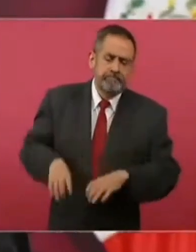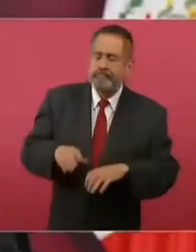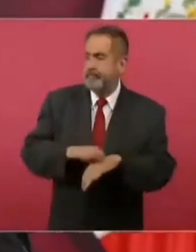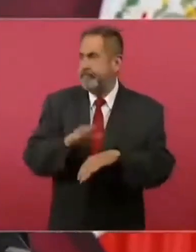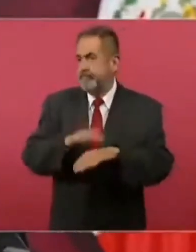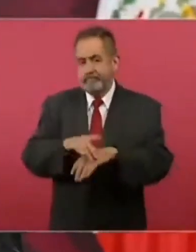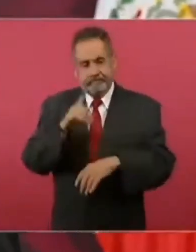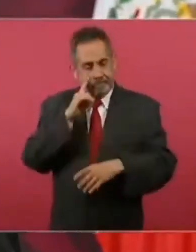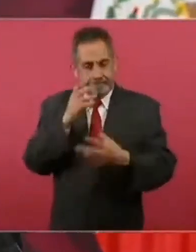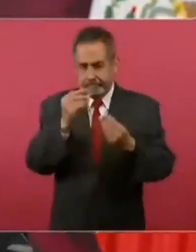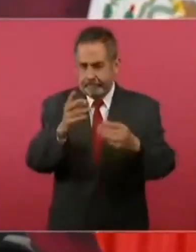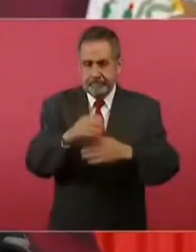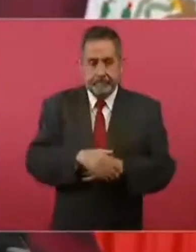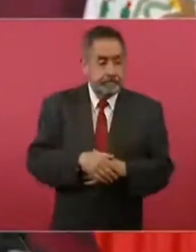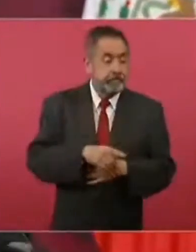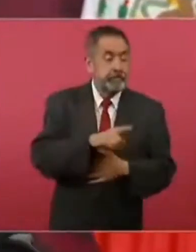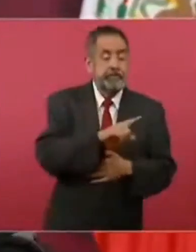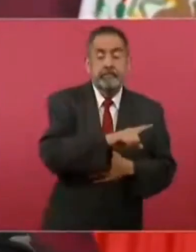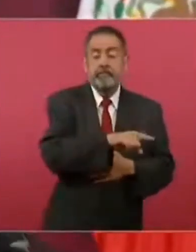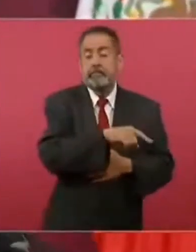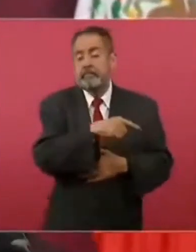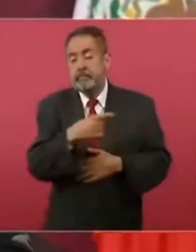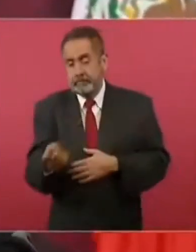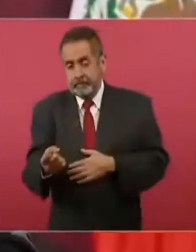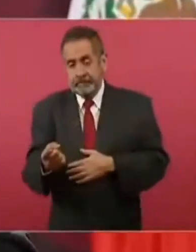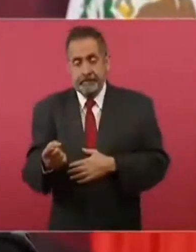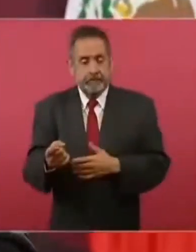Eso se prolongó hasta